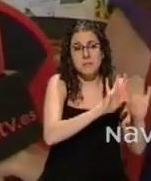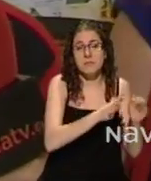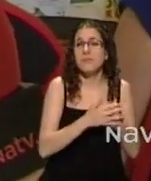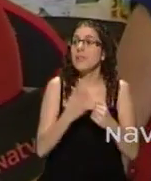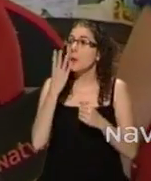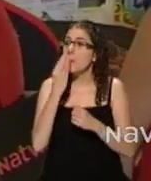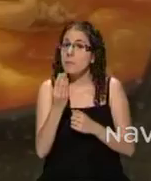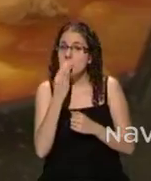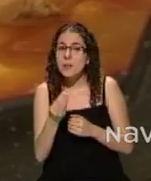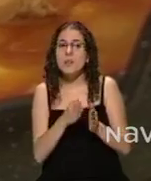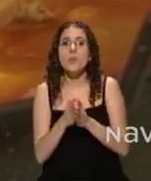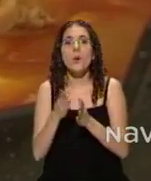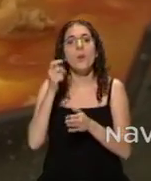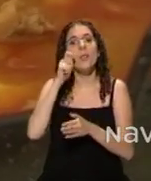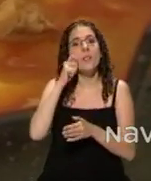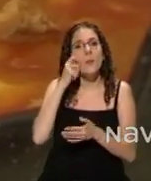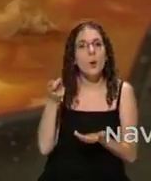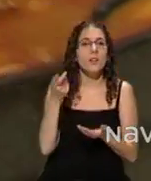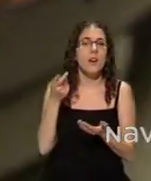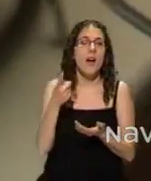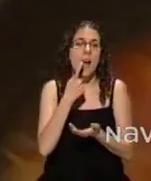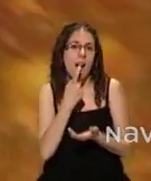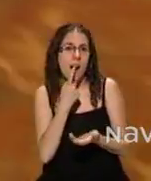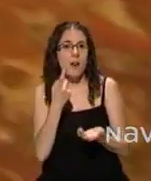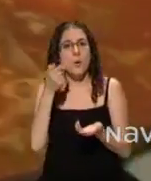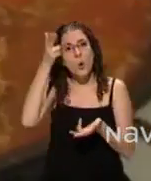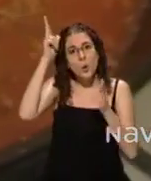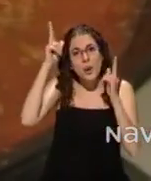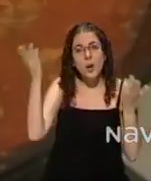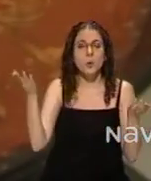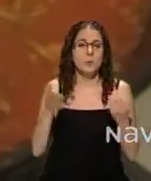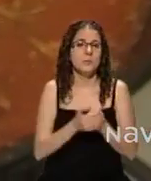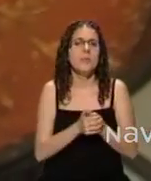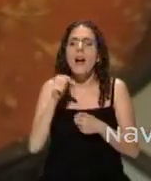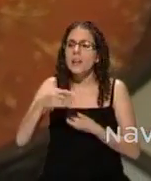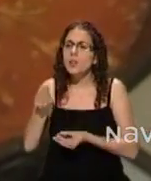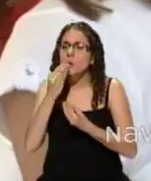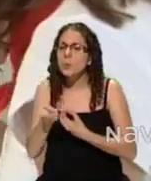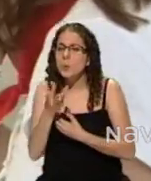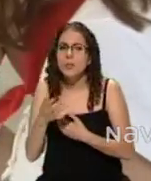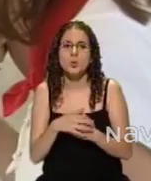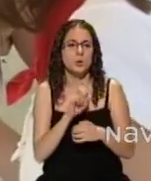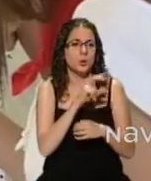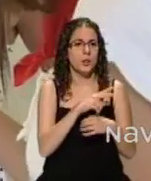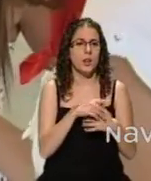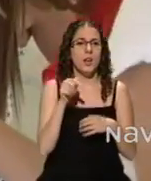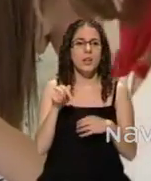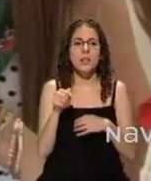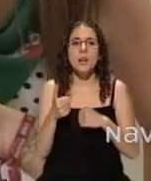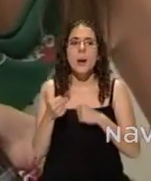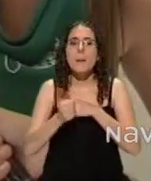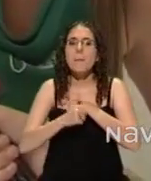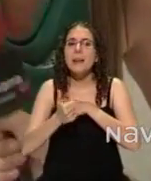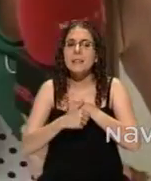cebolla, ajo, conejo. ¿Cuántos vais a comer de aquí? 12. ¿Y las patatas quién las ha pelado? Hacemos todo